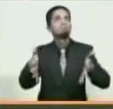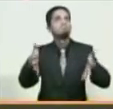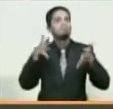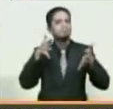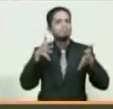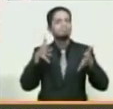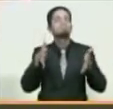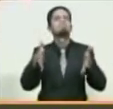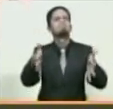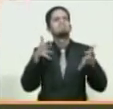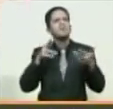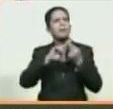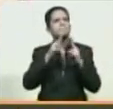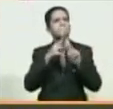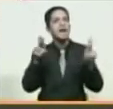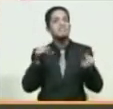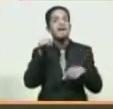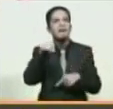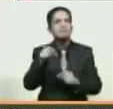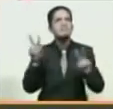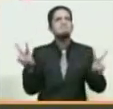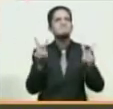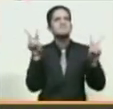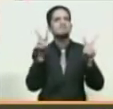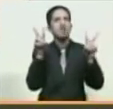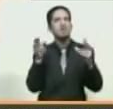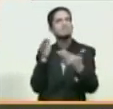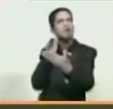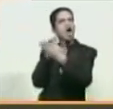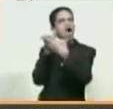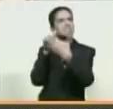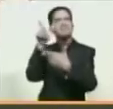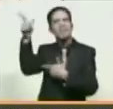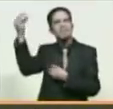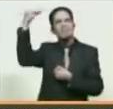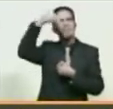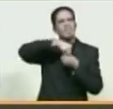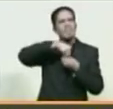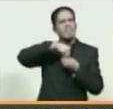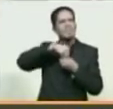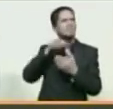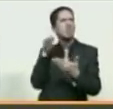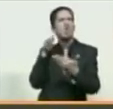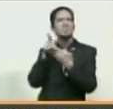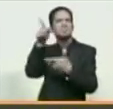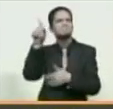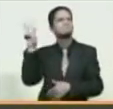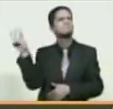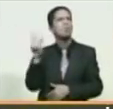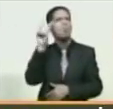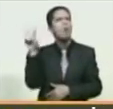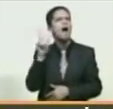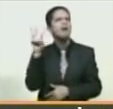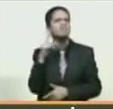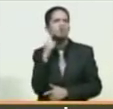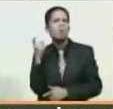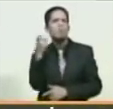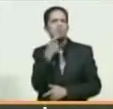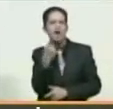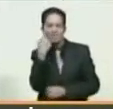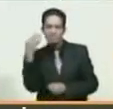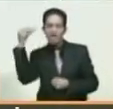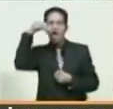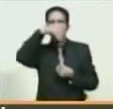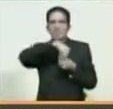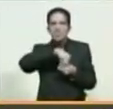la paz, que fue una victoria antiimperialista contra quienes desde Washington procuraban la intervención de